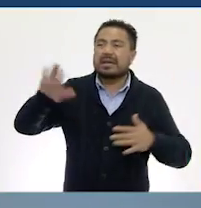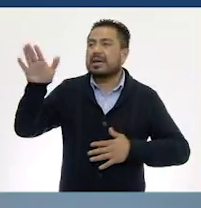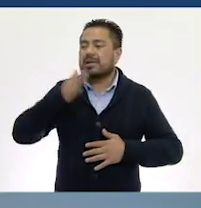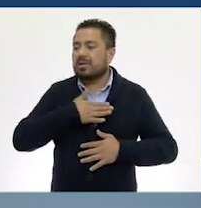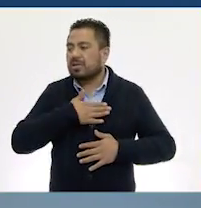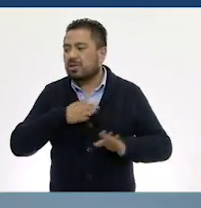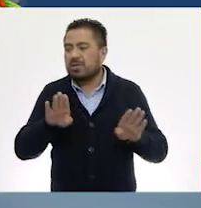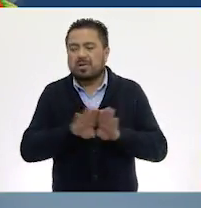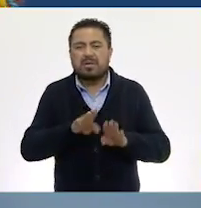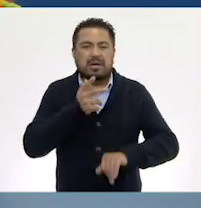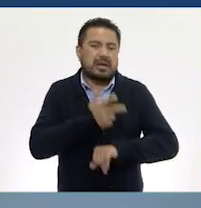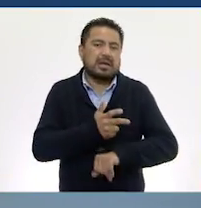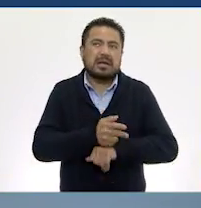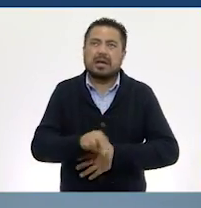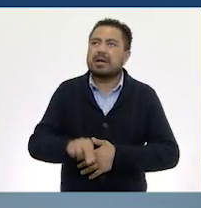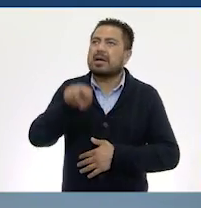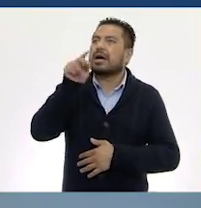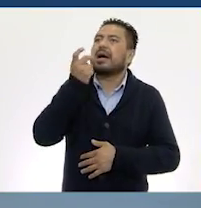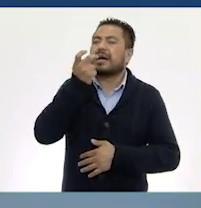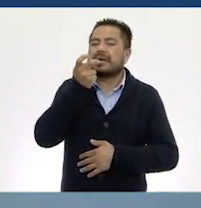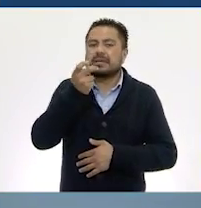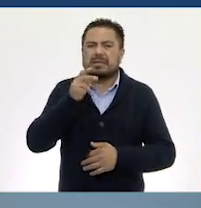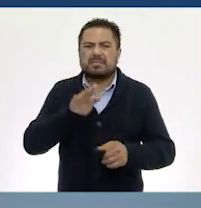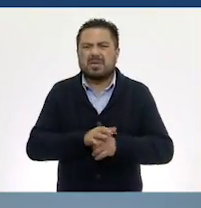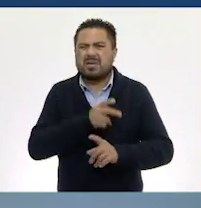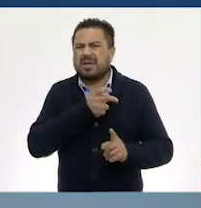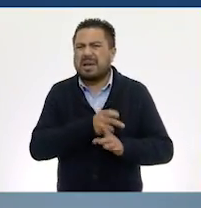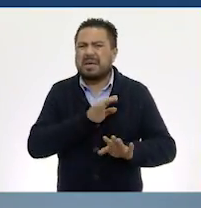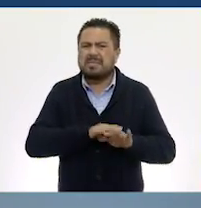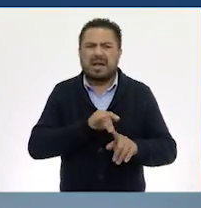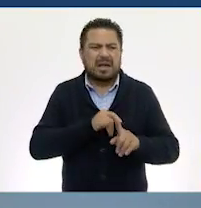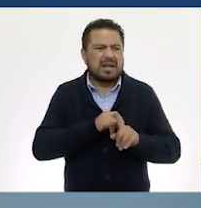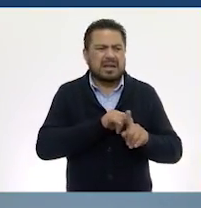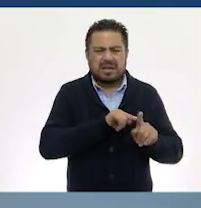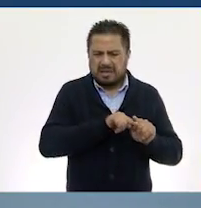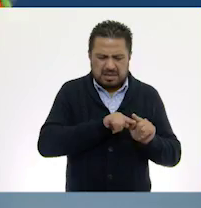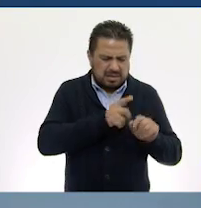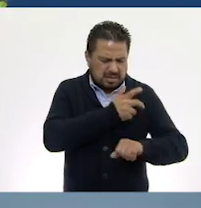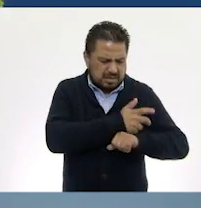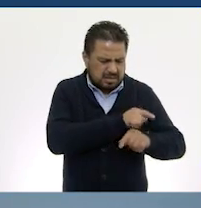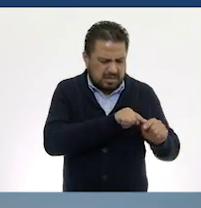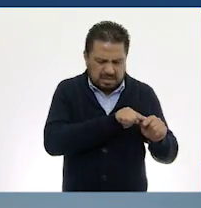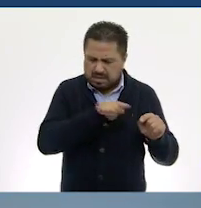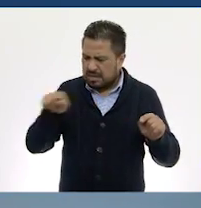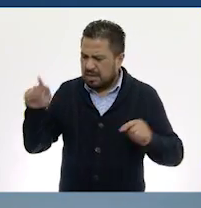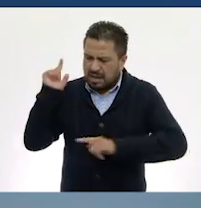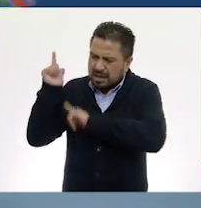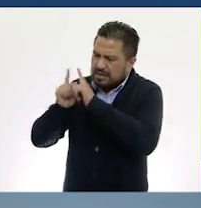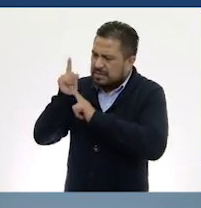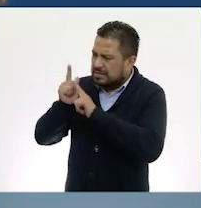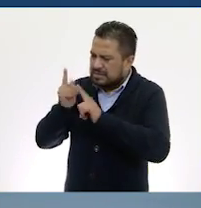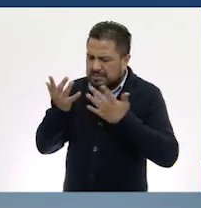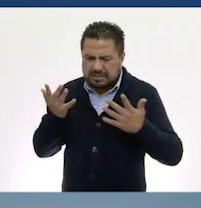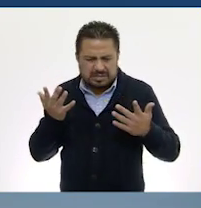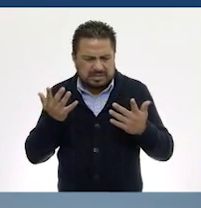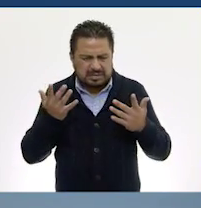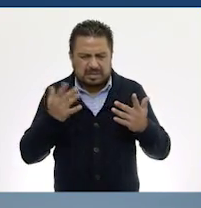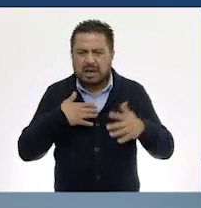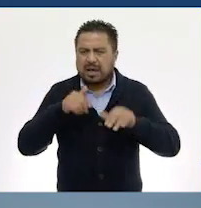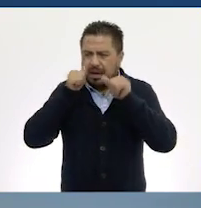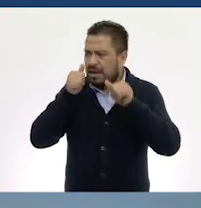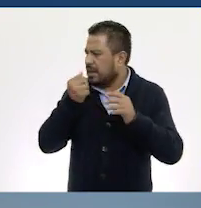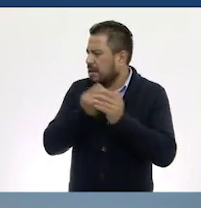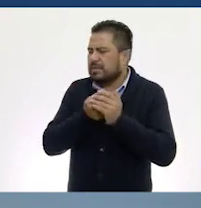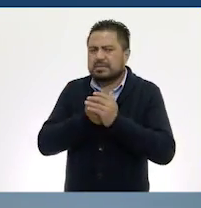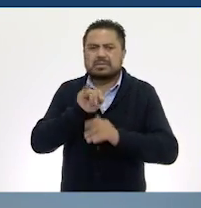Lo de Norteamérica, porque eso está muy lejos de Grecia. Yo sí pongo atención en mis clases